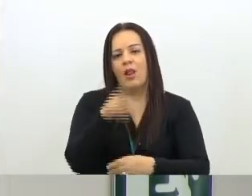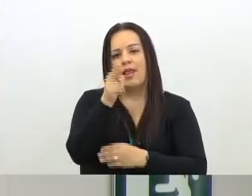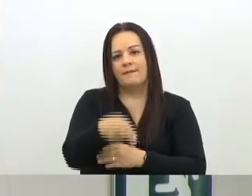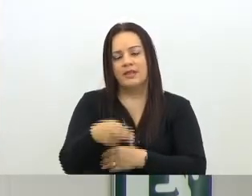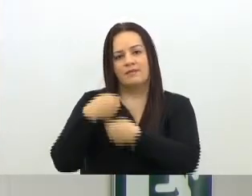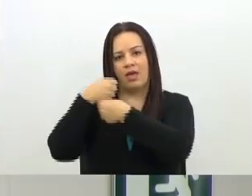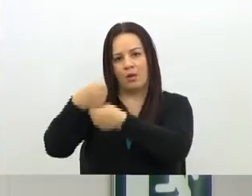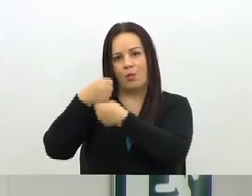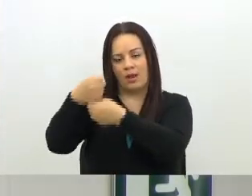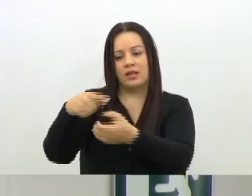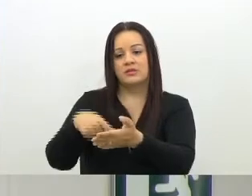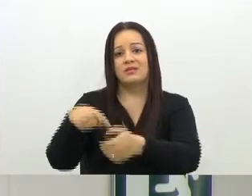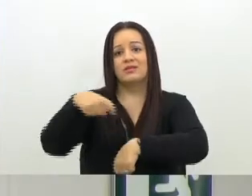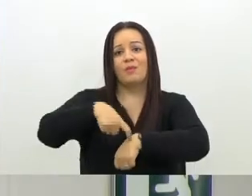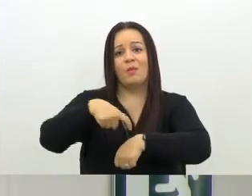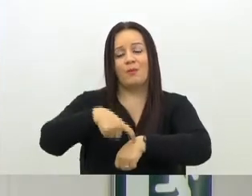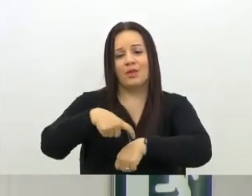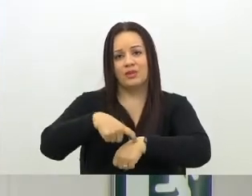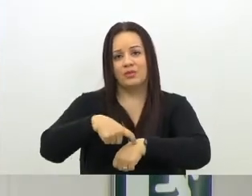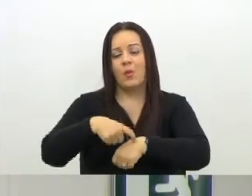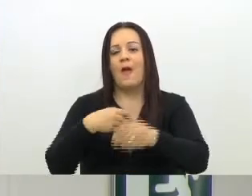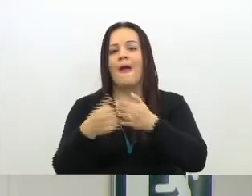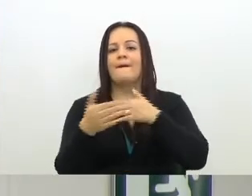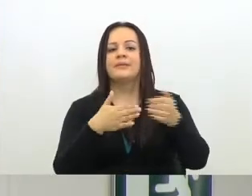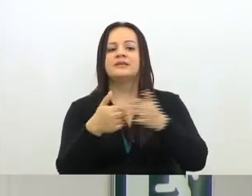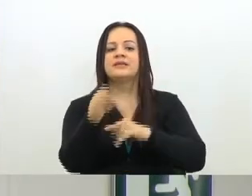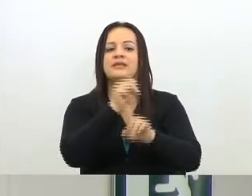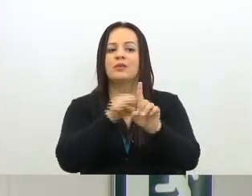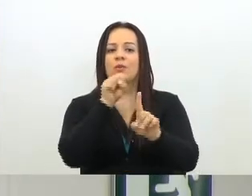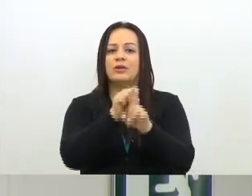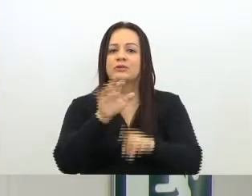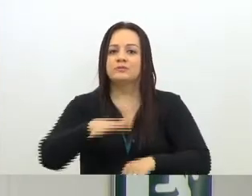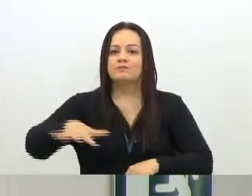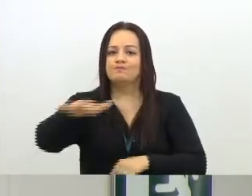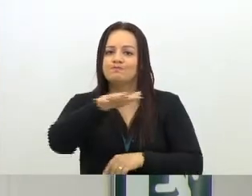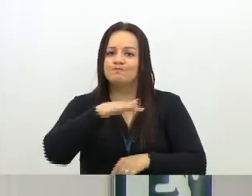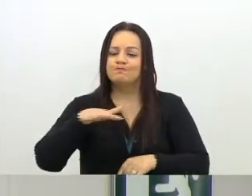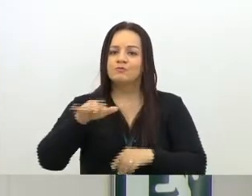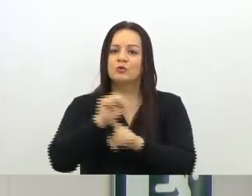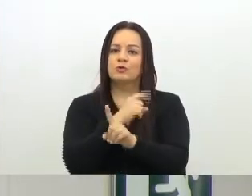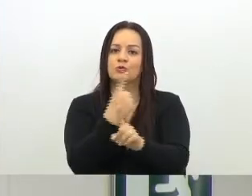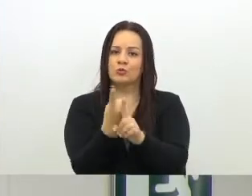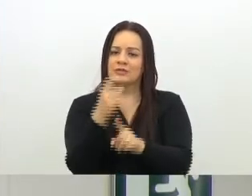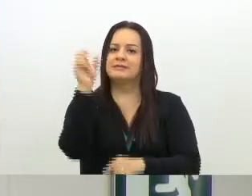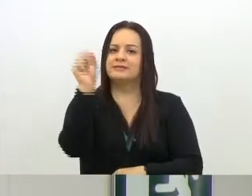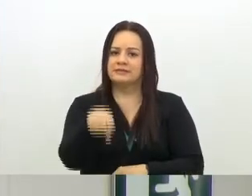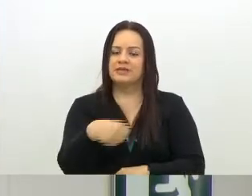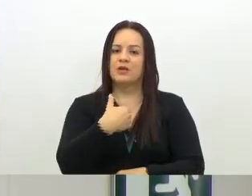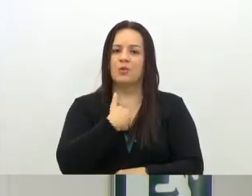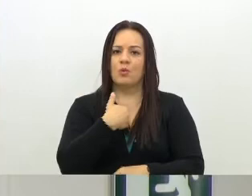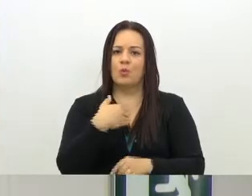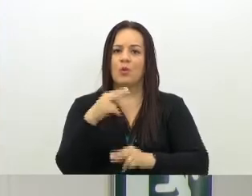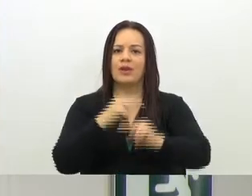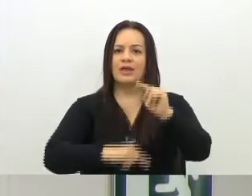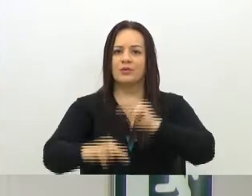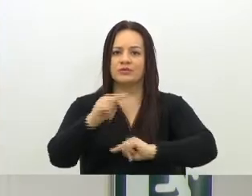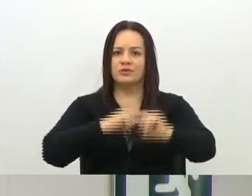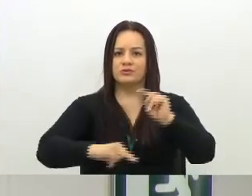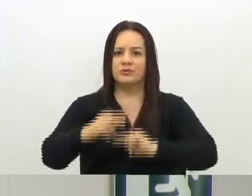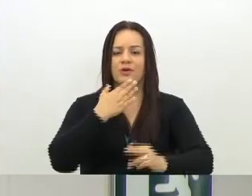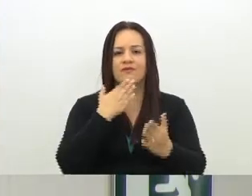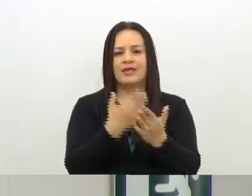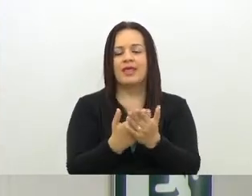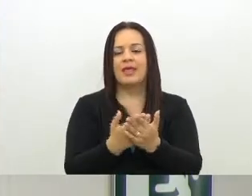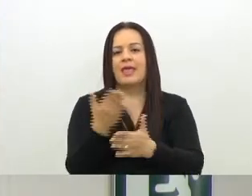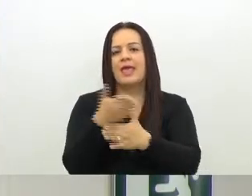en ese momento, a pesar de la polarización de la sociedad, sí hubo una negociación efectiva entre ambos